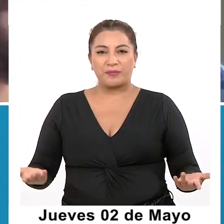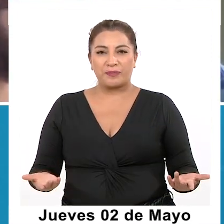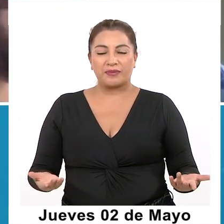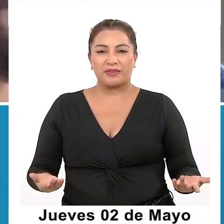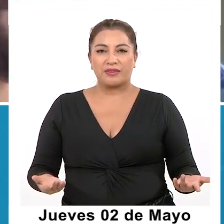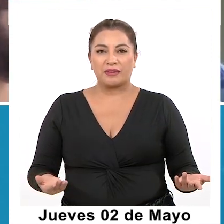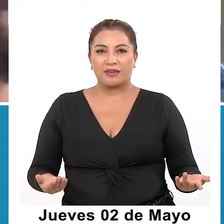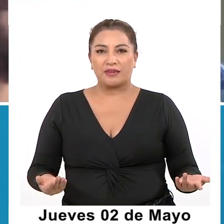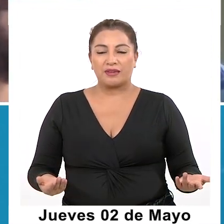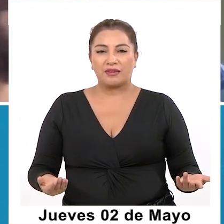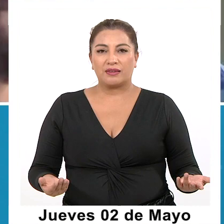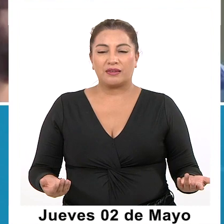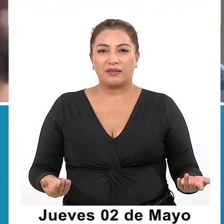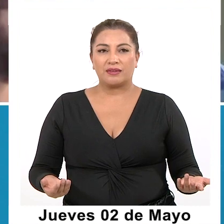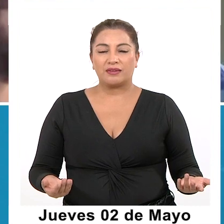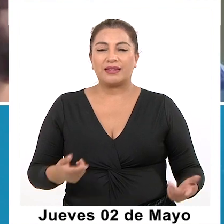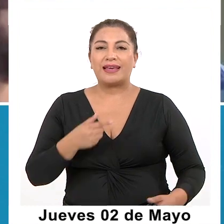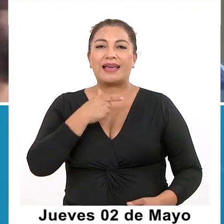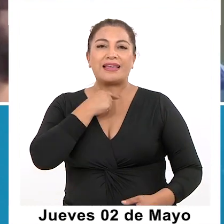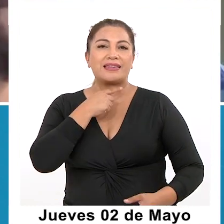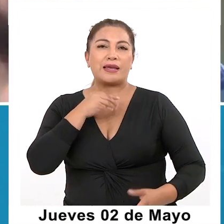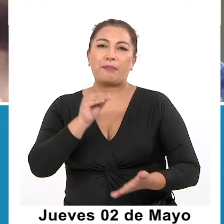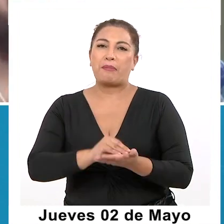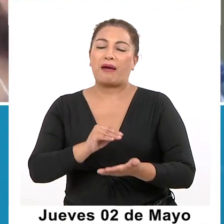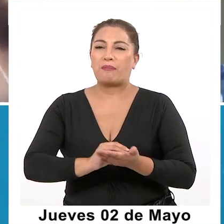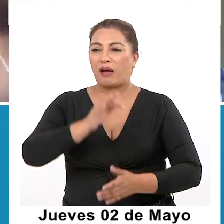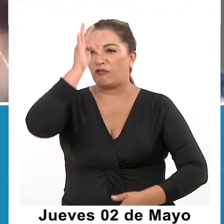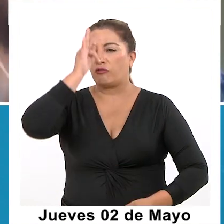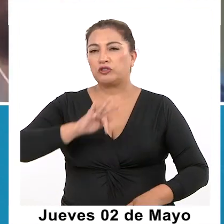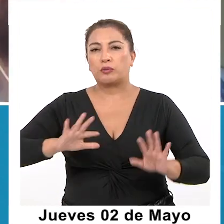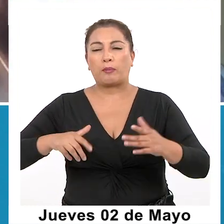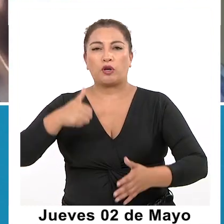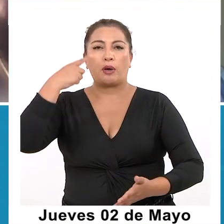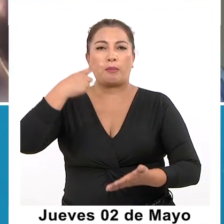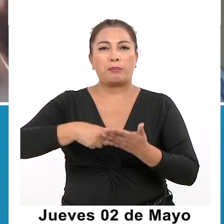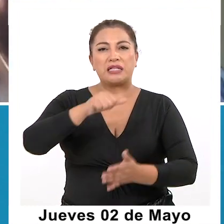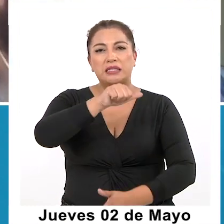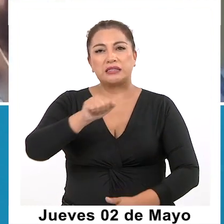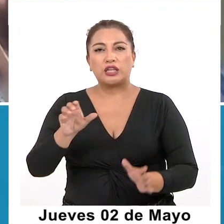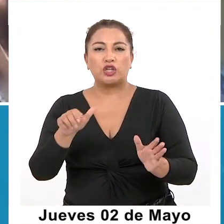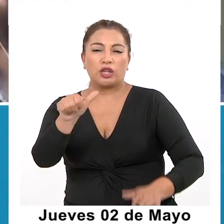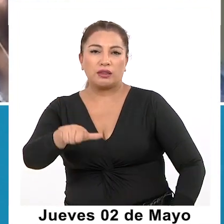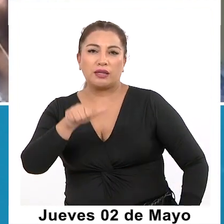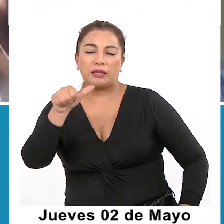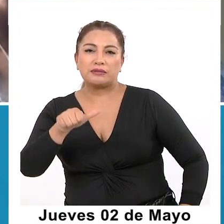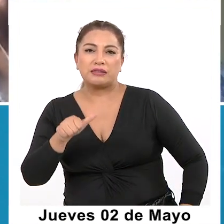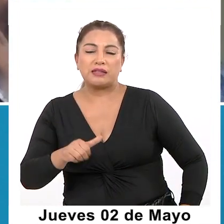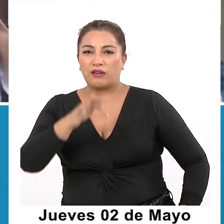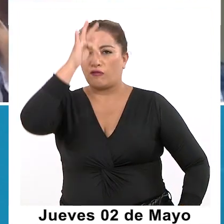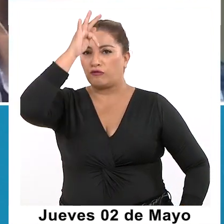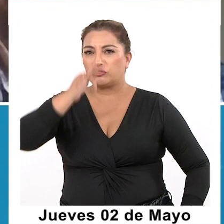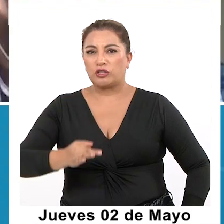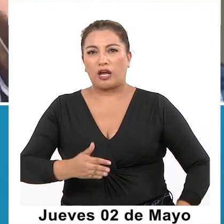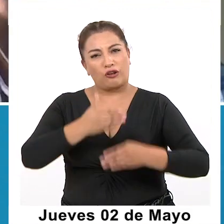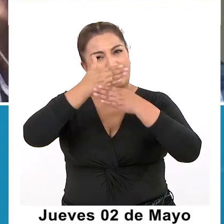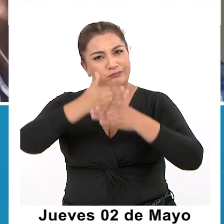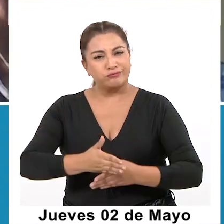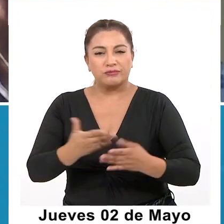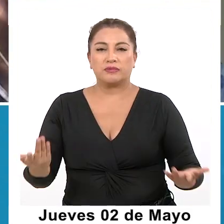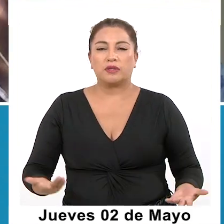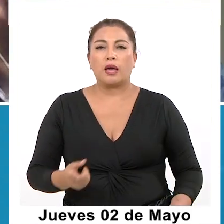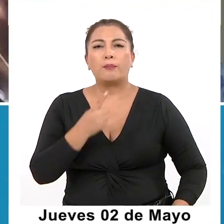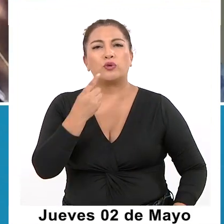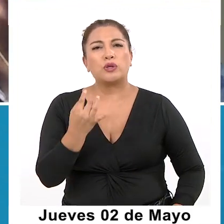es pasar a una planta más robusta una planta de 1616 funcionarios de planta que podamos hay